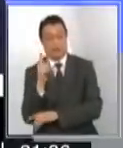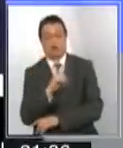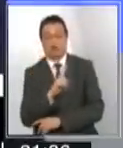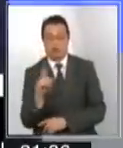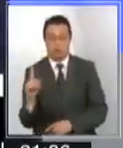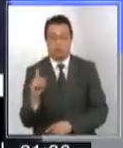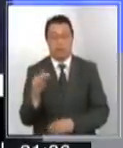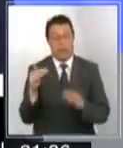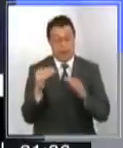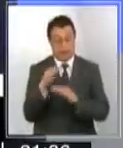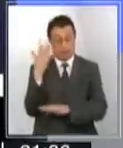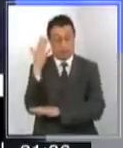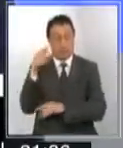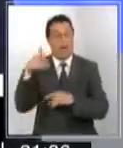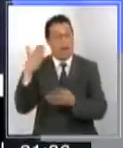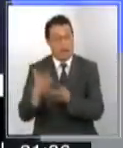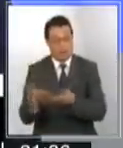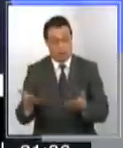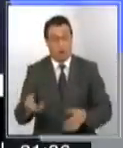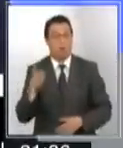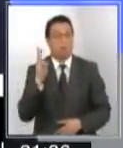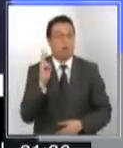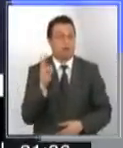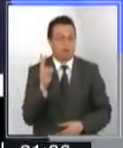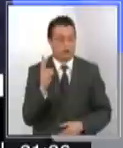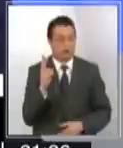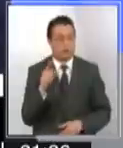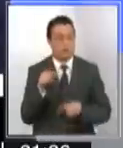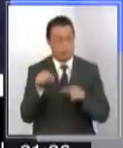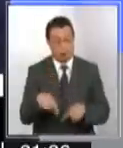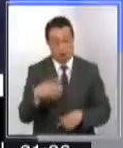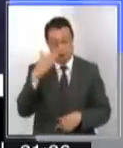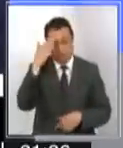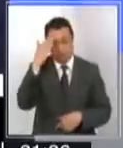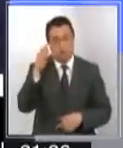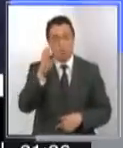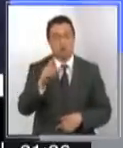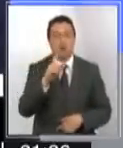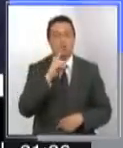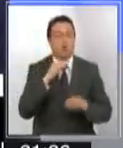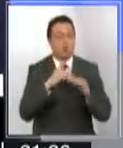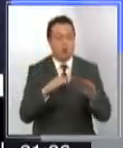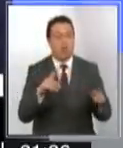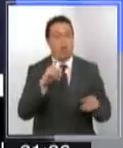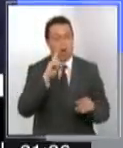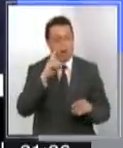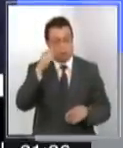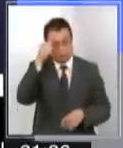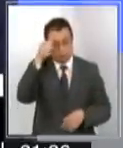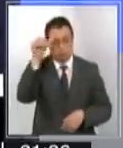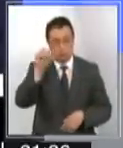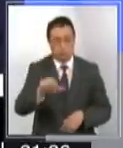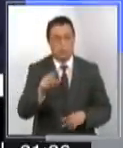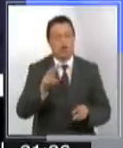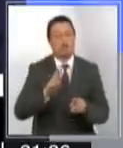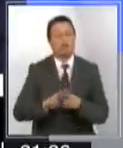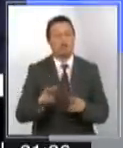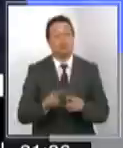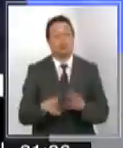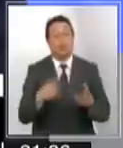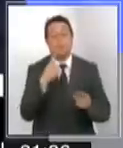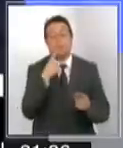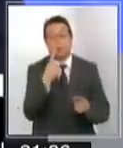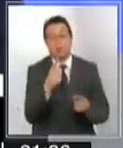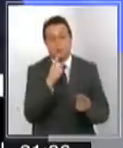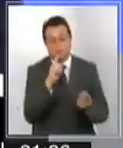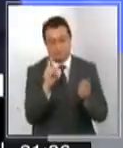el autocultivo sí, pero hoy día las personas lo hacen igual y hay una sanción. Entonces, la pregunta es al revés.